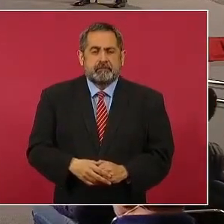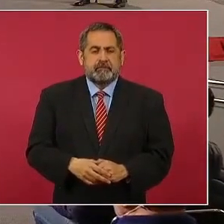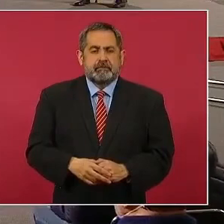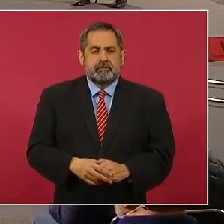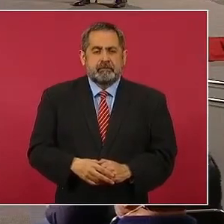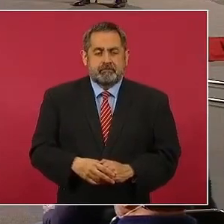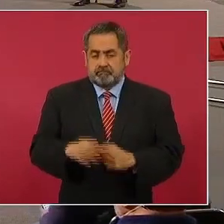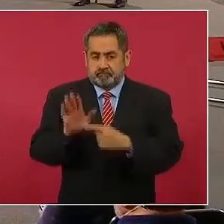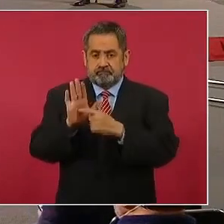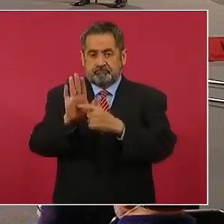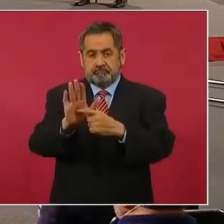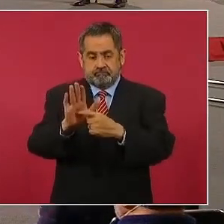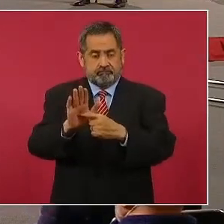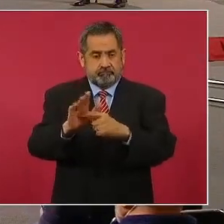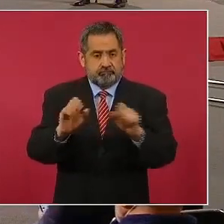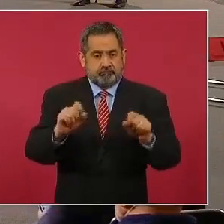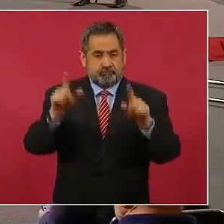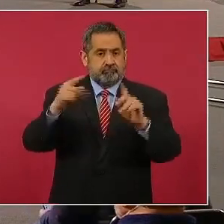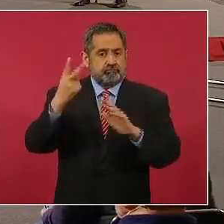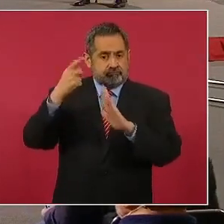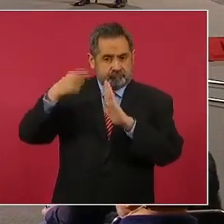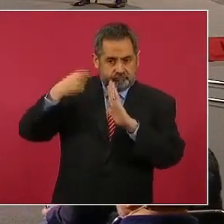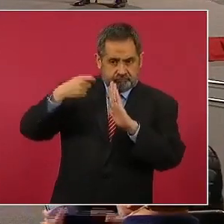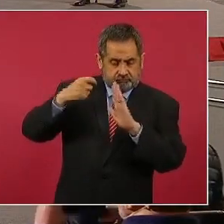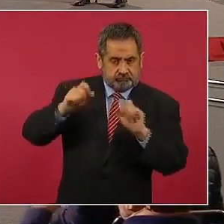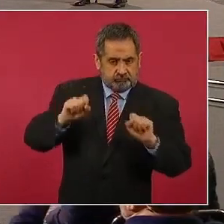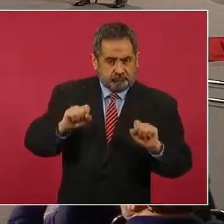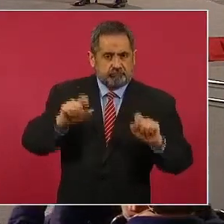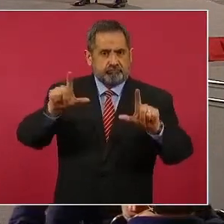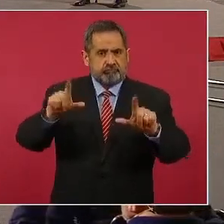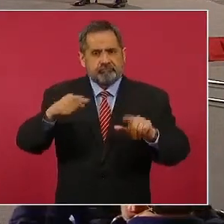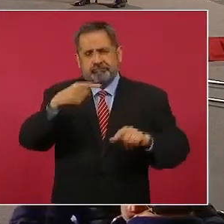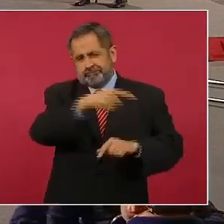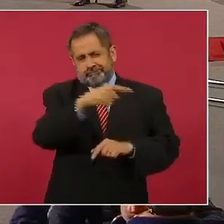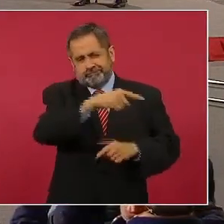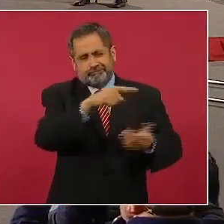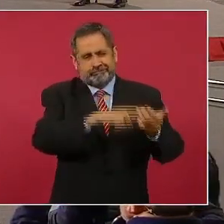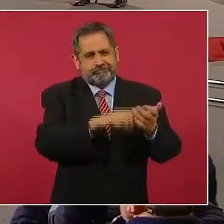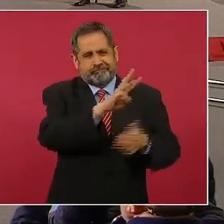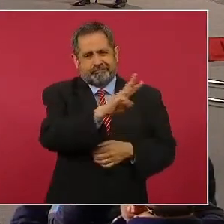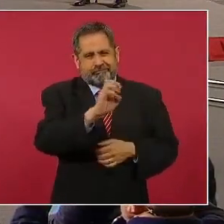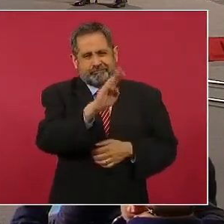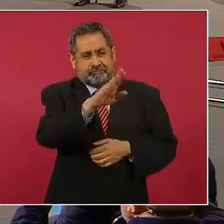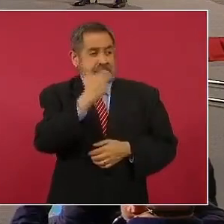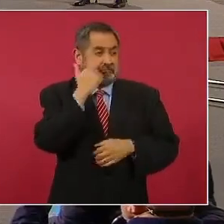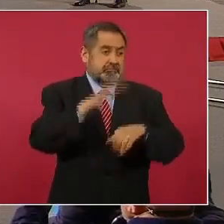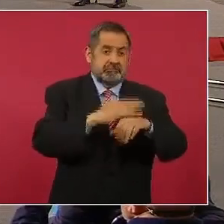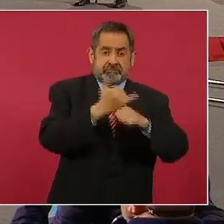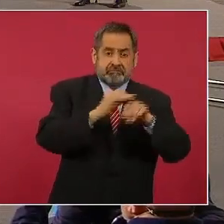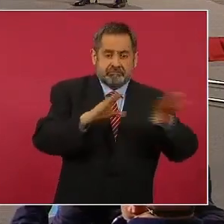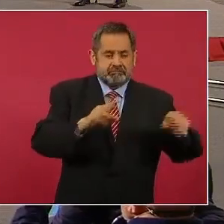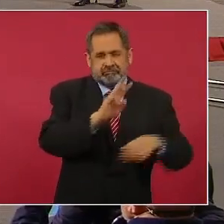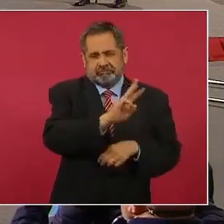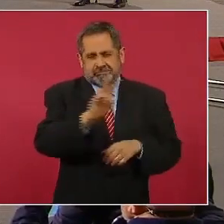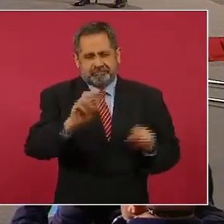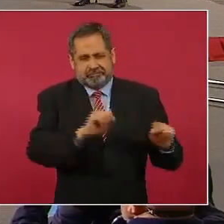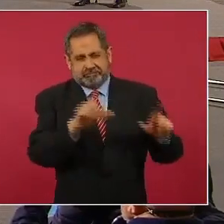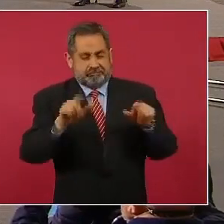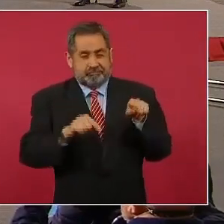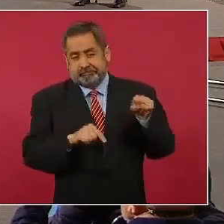Presenta dos videos y presenta en su página web, porque dice, si quieren más información, vayan a la página